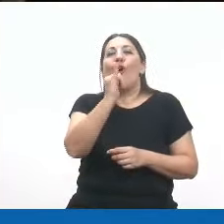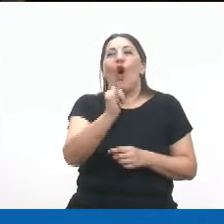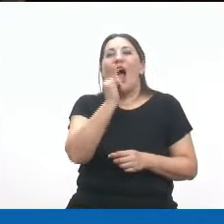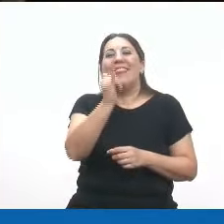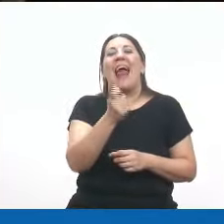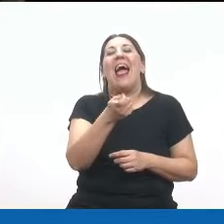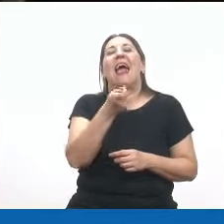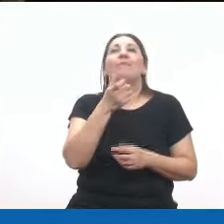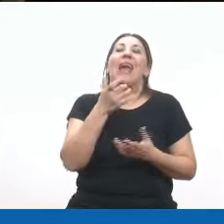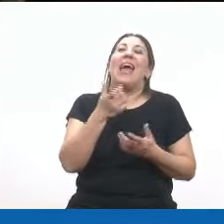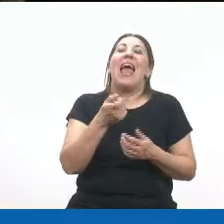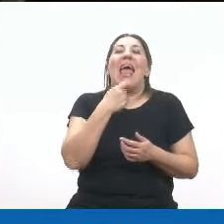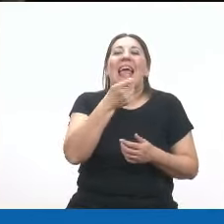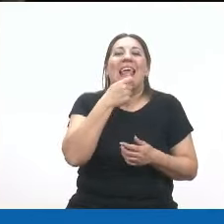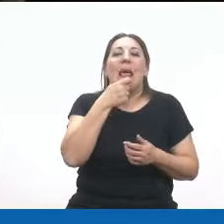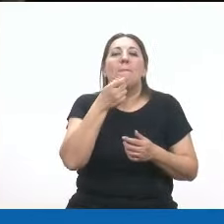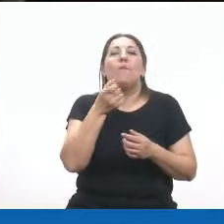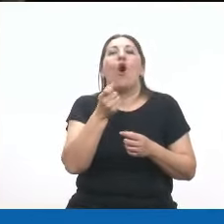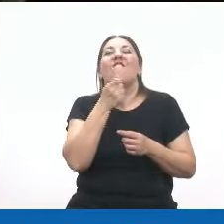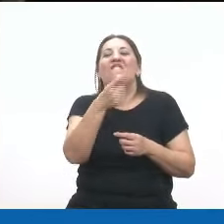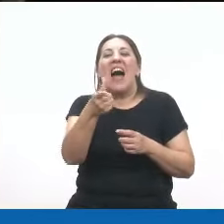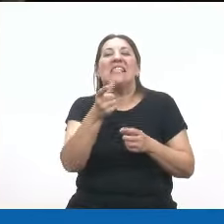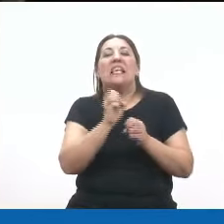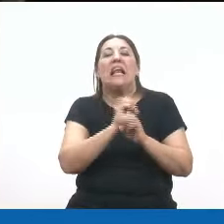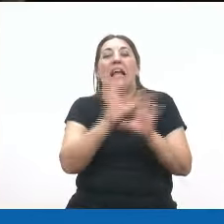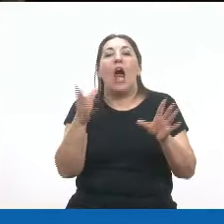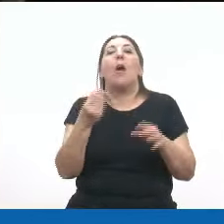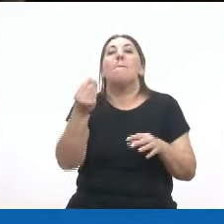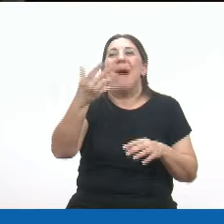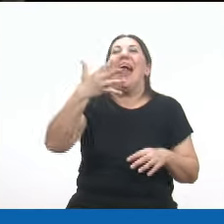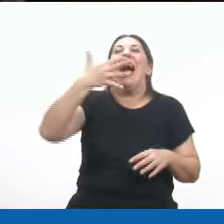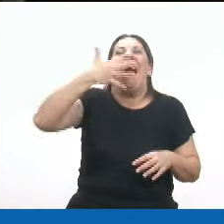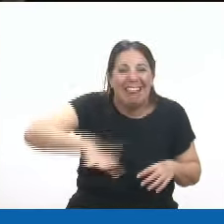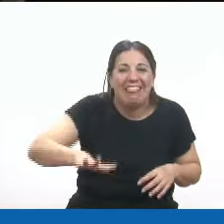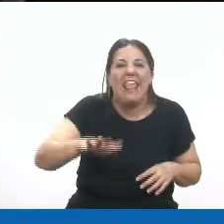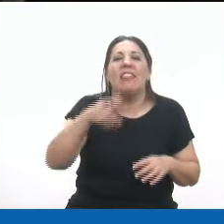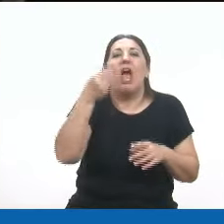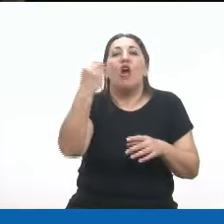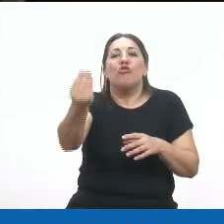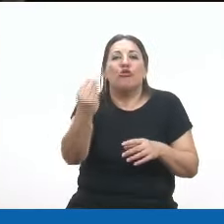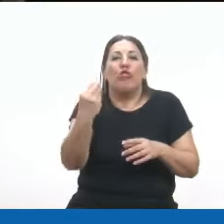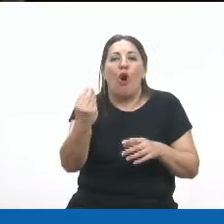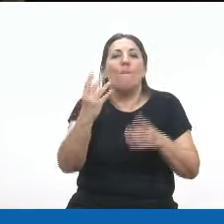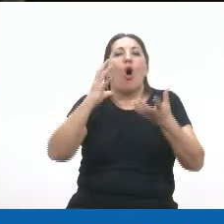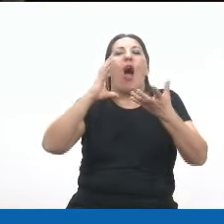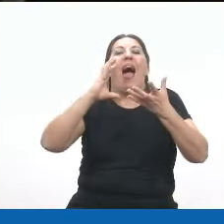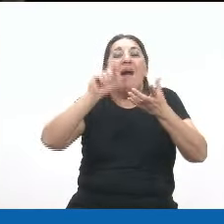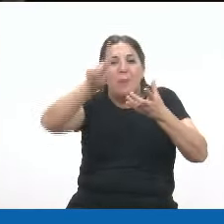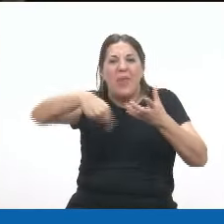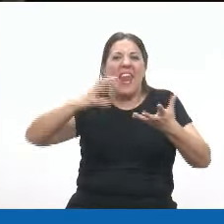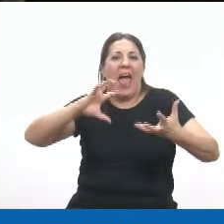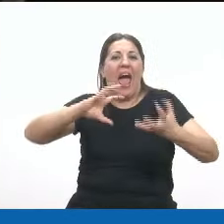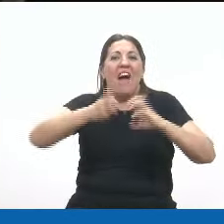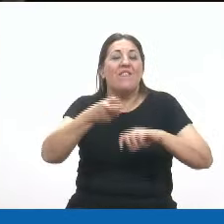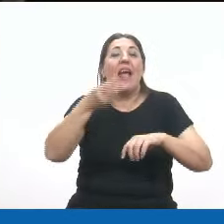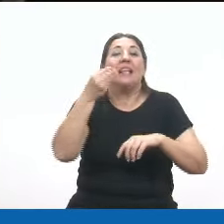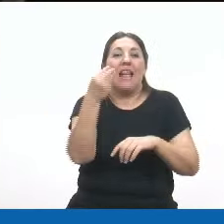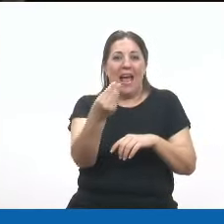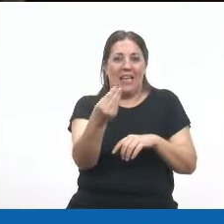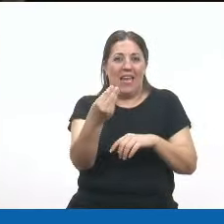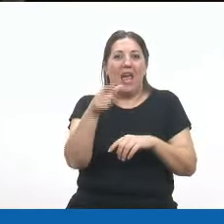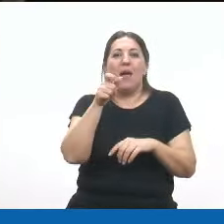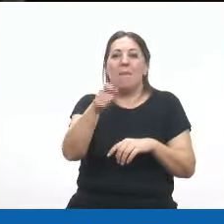entiendan Cómo afecta esta ley en dos casos en dos apartados en dos títulos de la ley a la